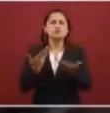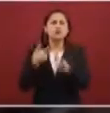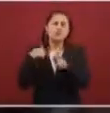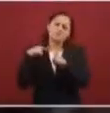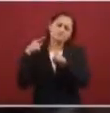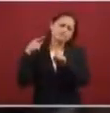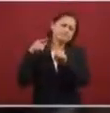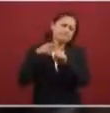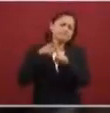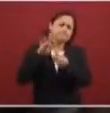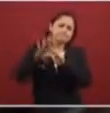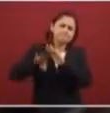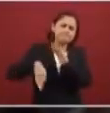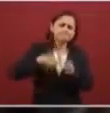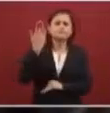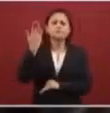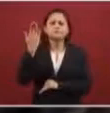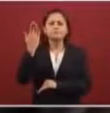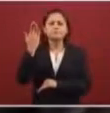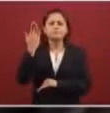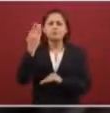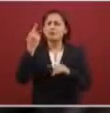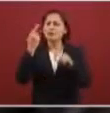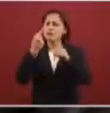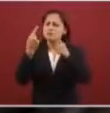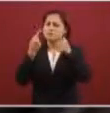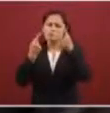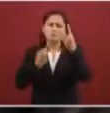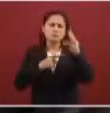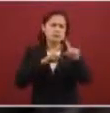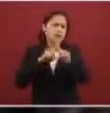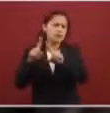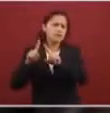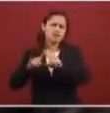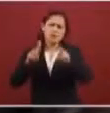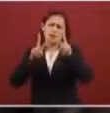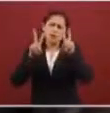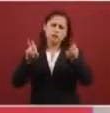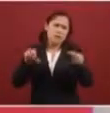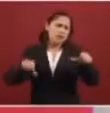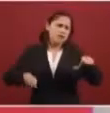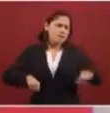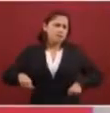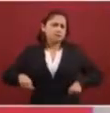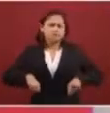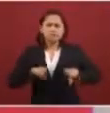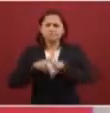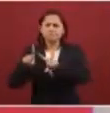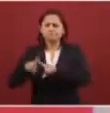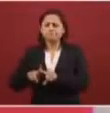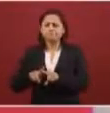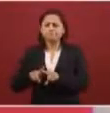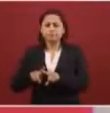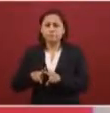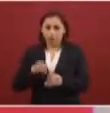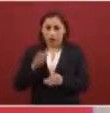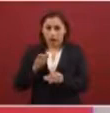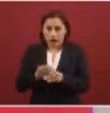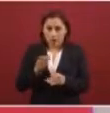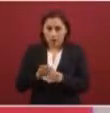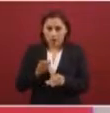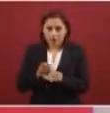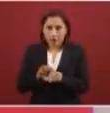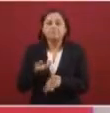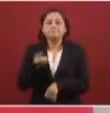adelante en cualquier actividad. Y esos son los tiempos de ahora. Por eso